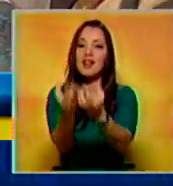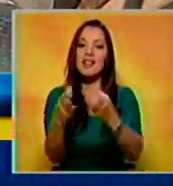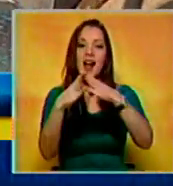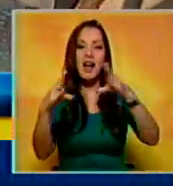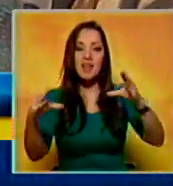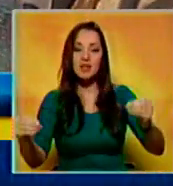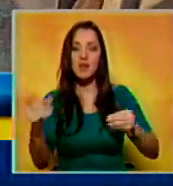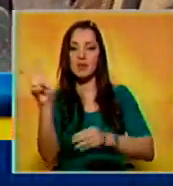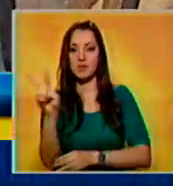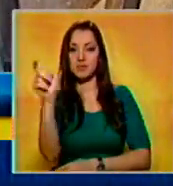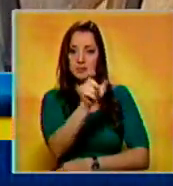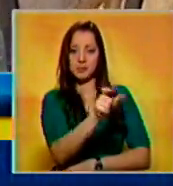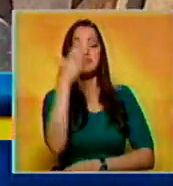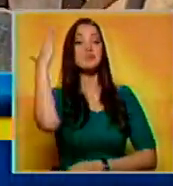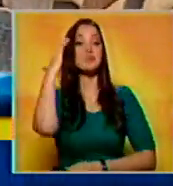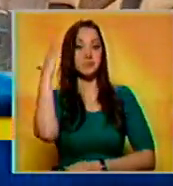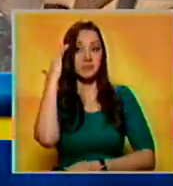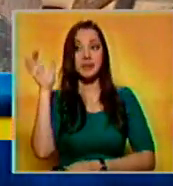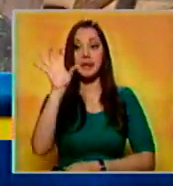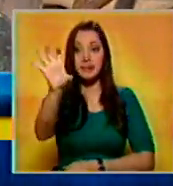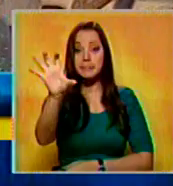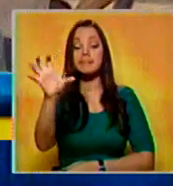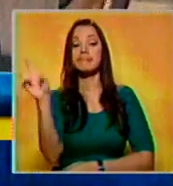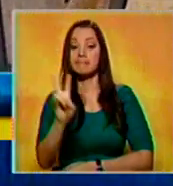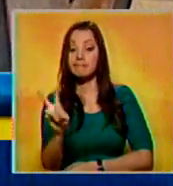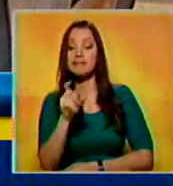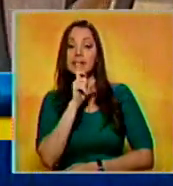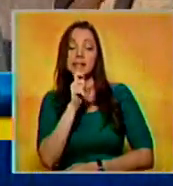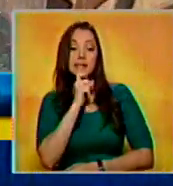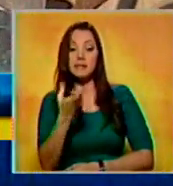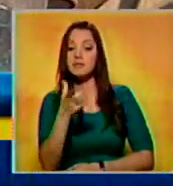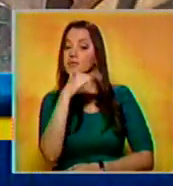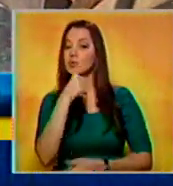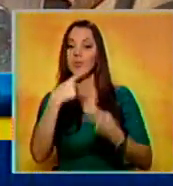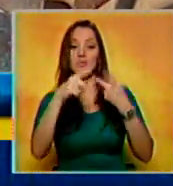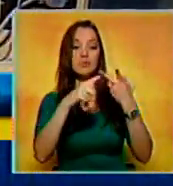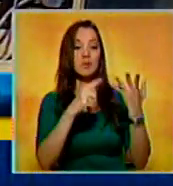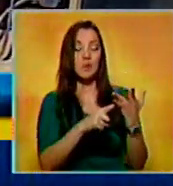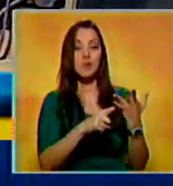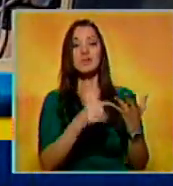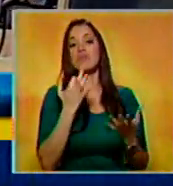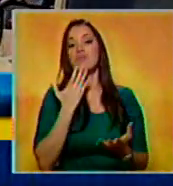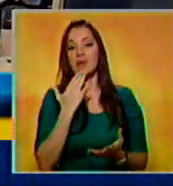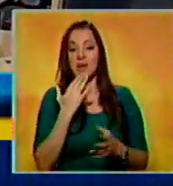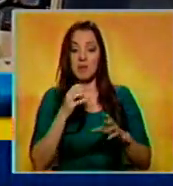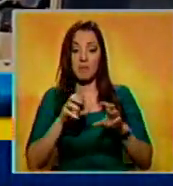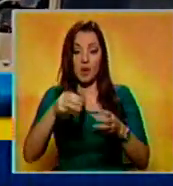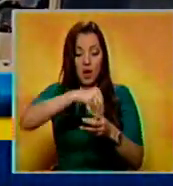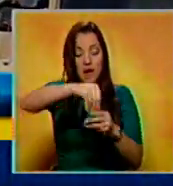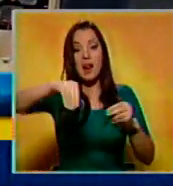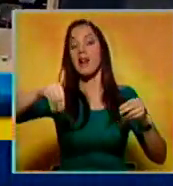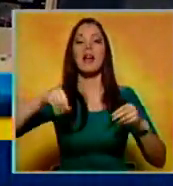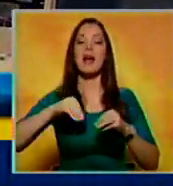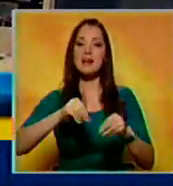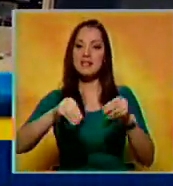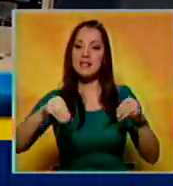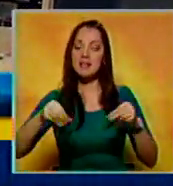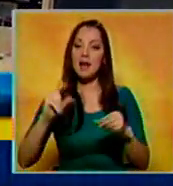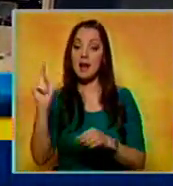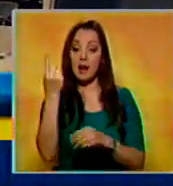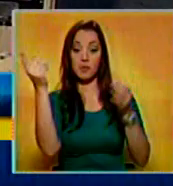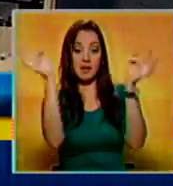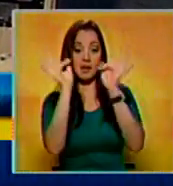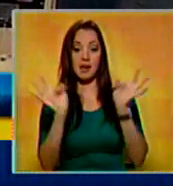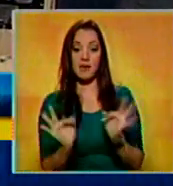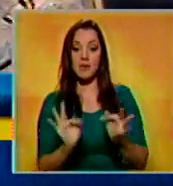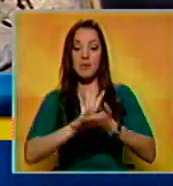venezolanos sabemos que el país atraviesa una situación de escasez de muchos productos entre ellos la harina precocida de maíz la única forma